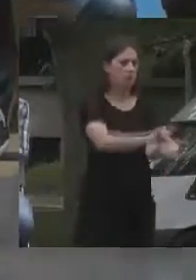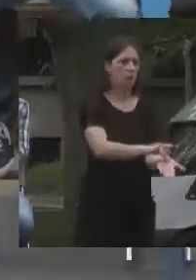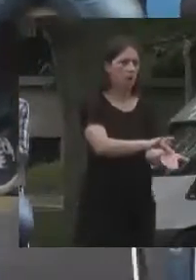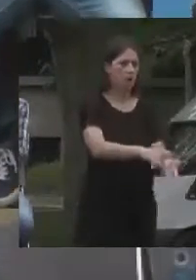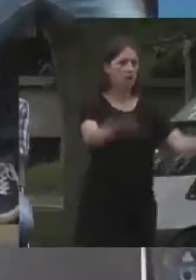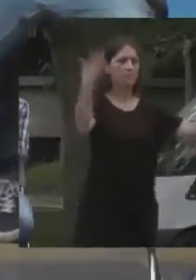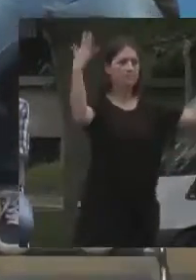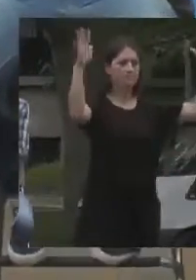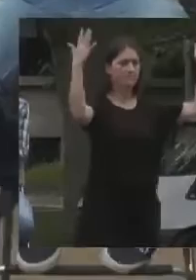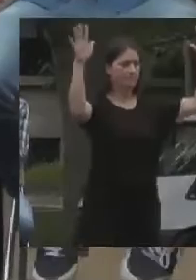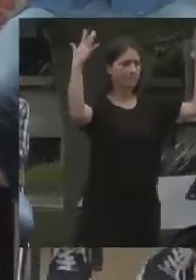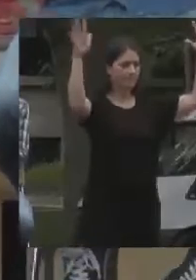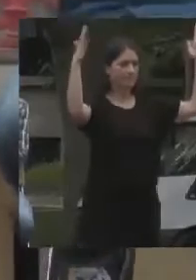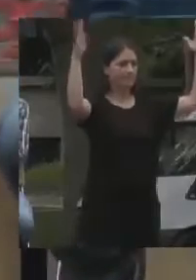corrupción.